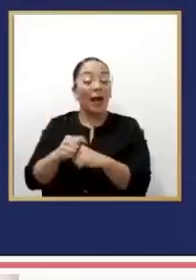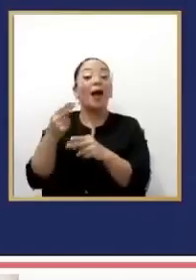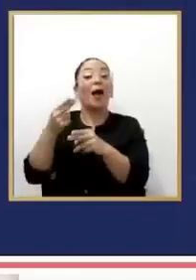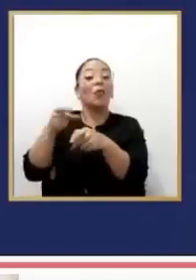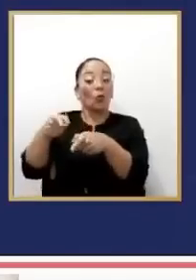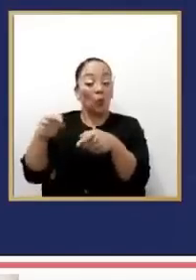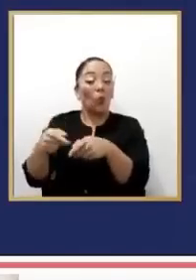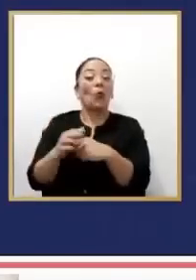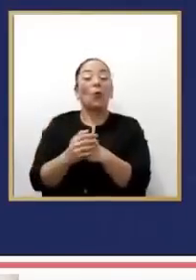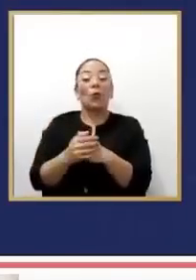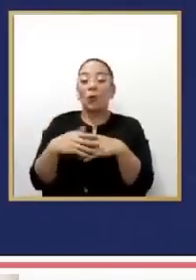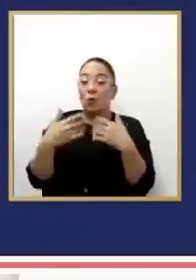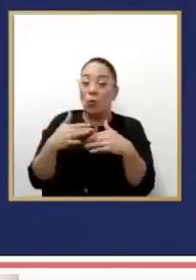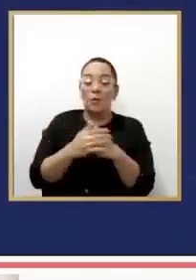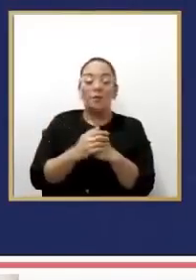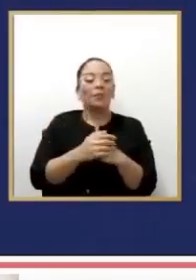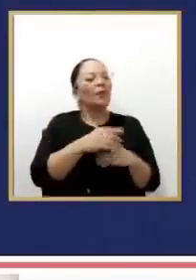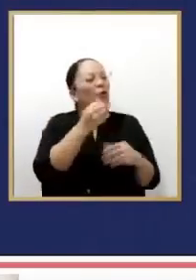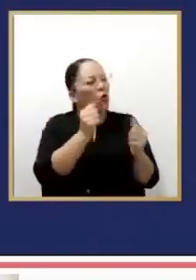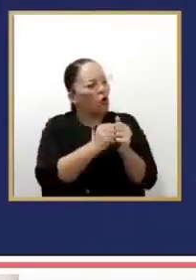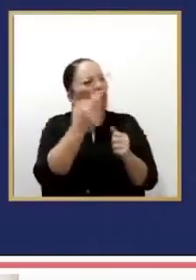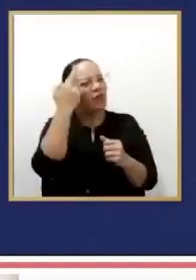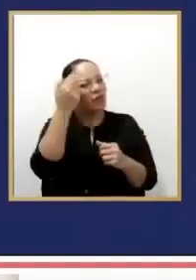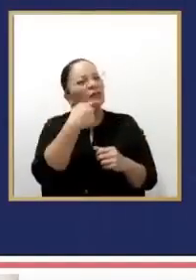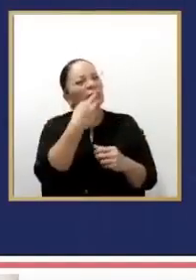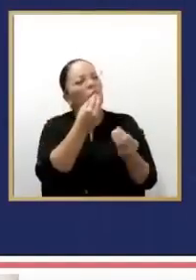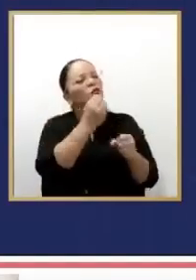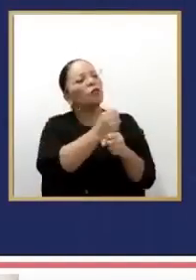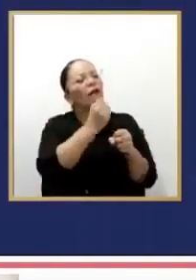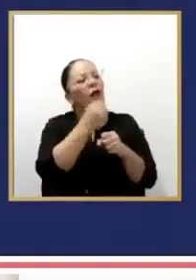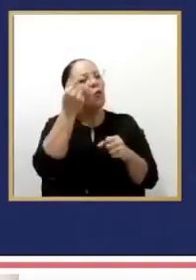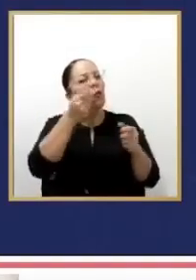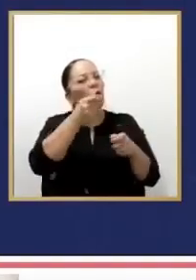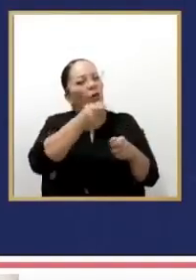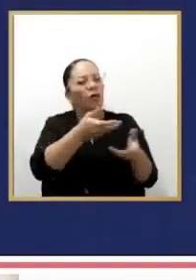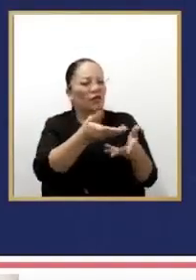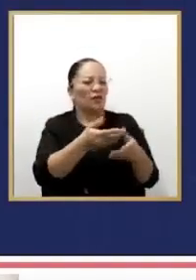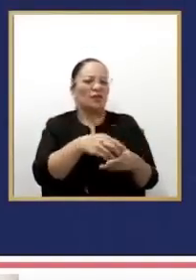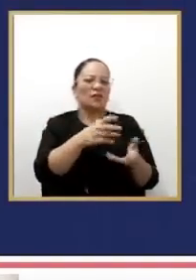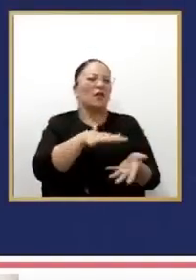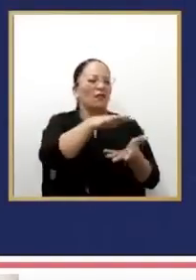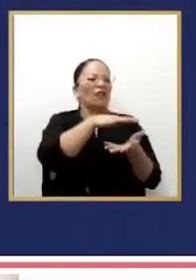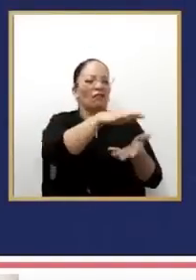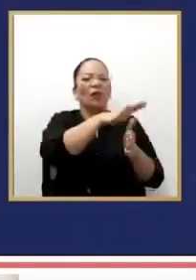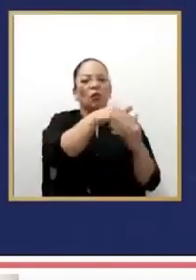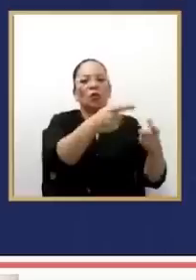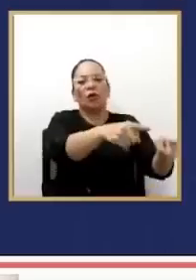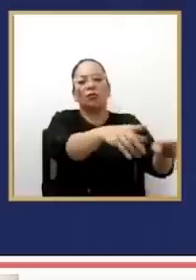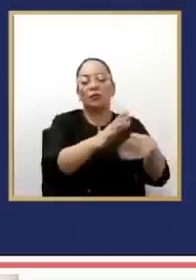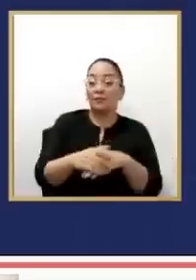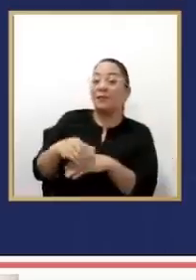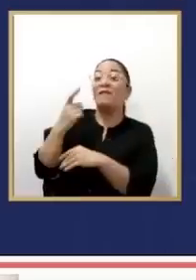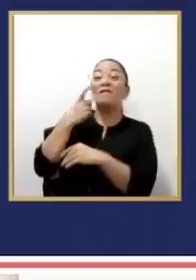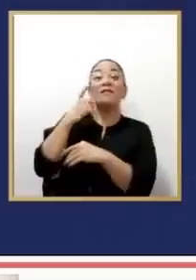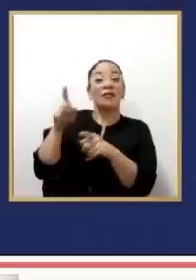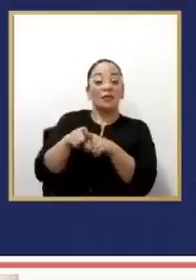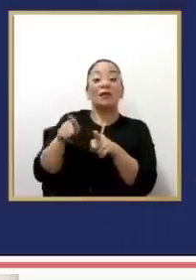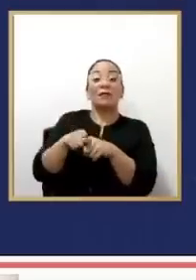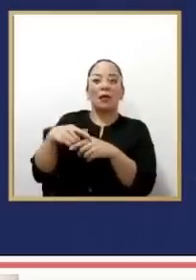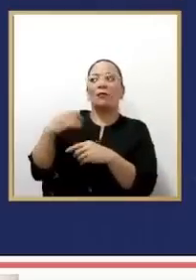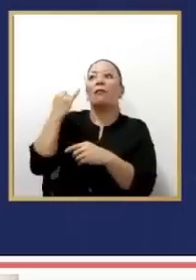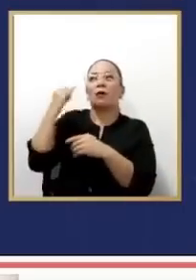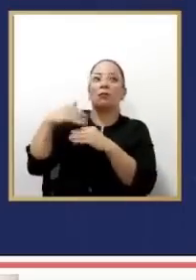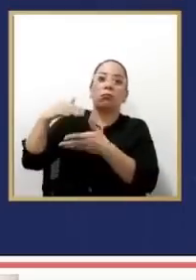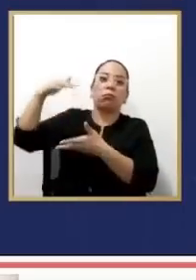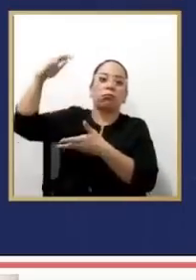cargo. Con razón dicen que tienen mucho trabajo los procuradores. Si les asignan este montón de causas. No, y los fiscales deben estar hasta,